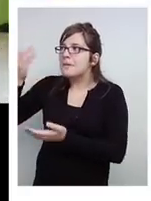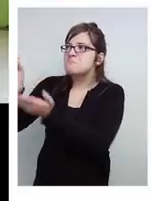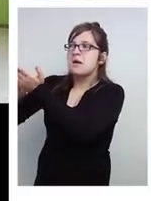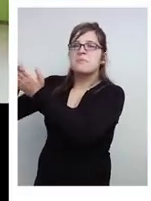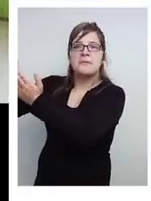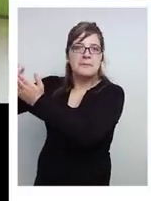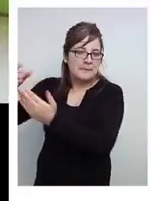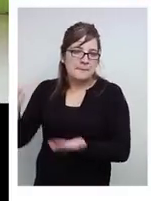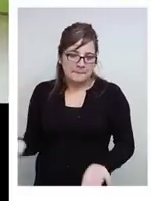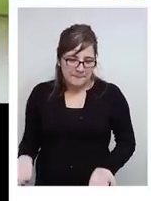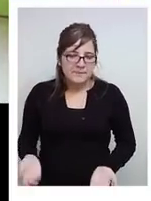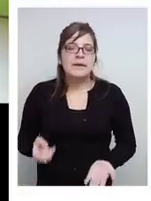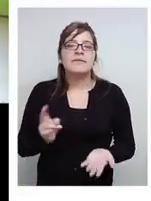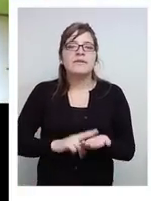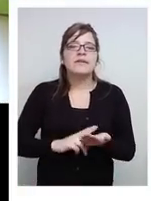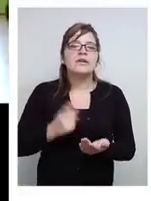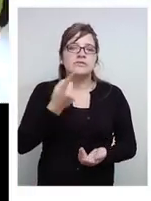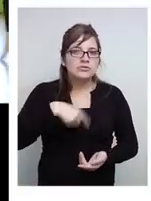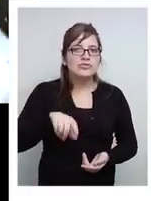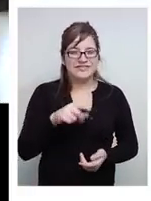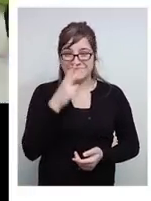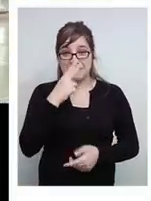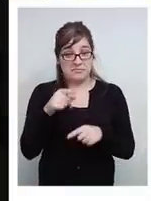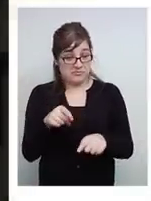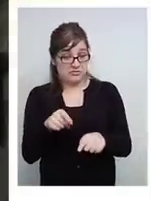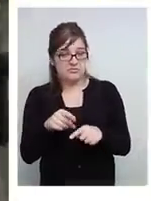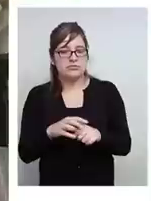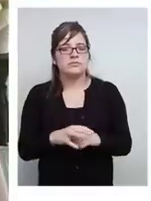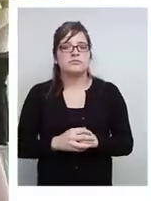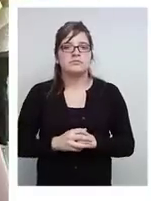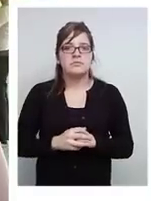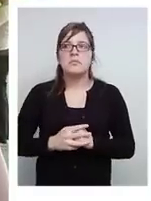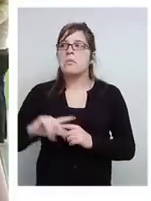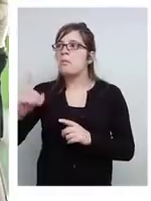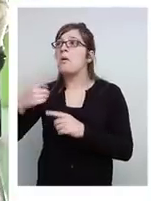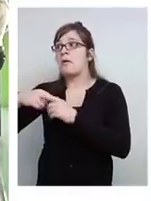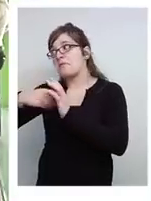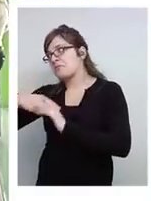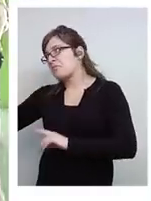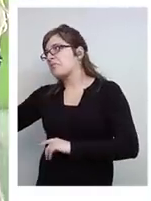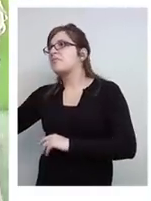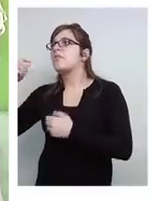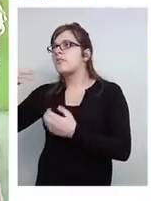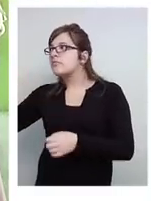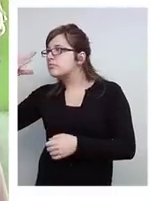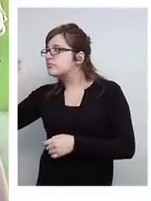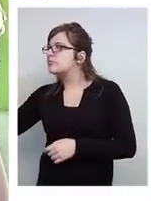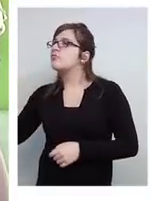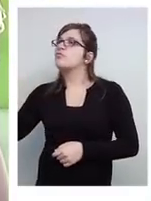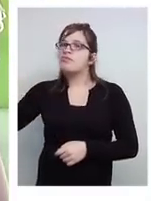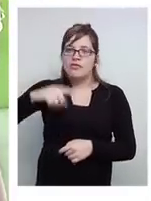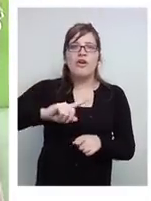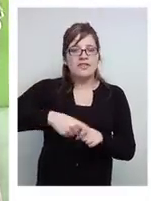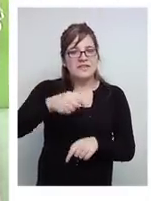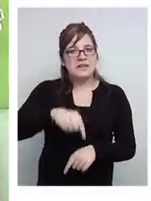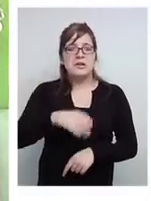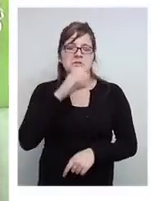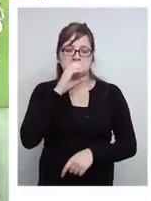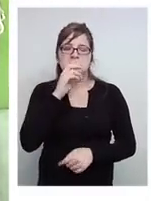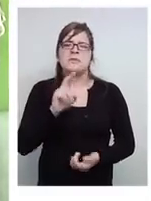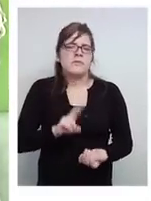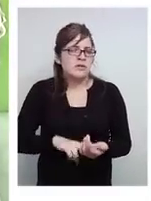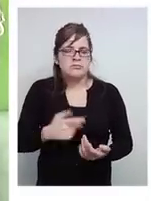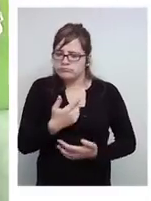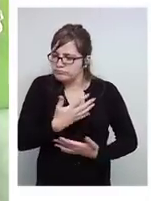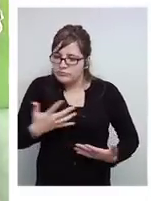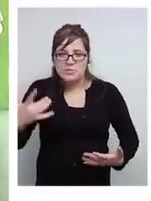modo lo traigan de regreso para acá, para Concepción, es tremendamente importante, es un tremendo